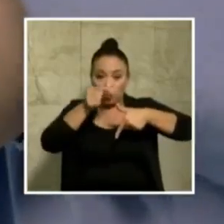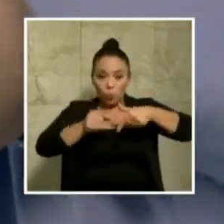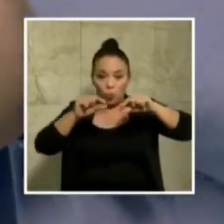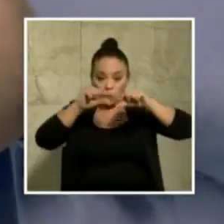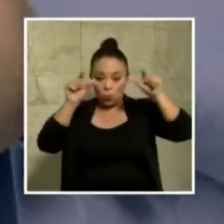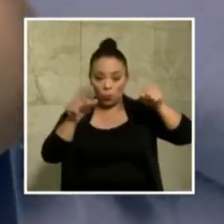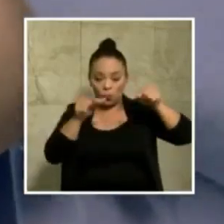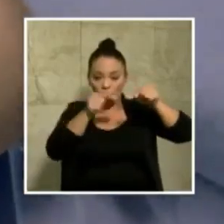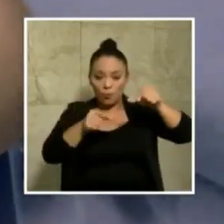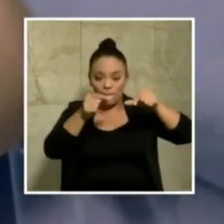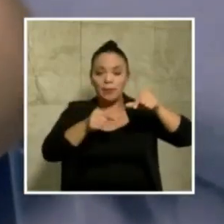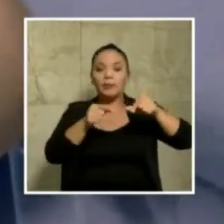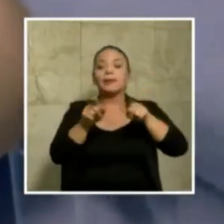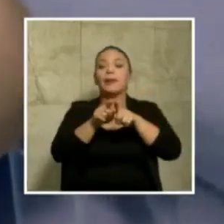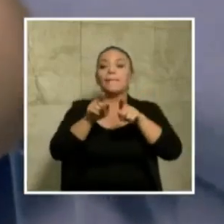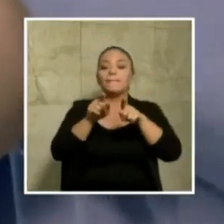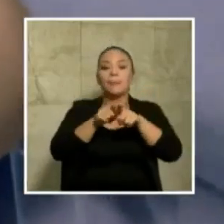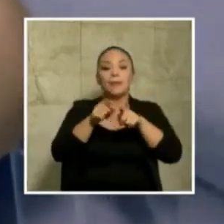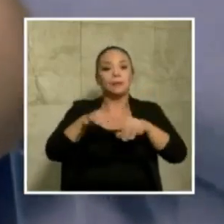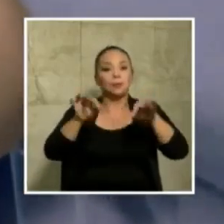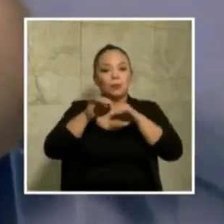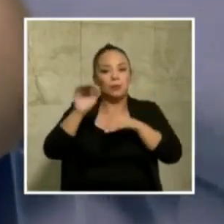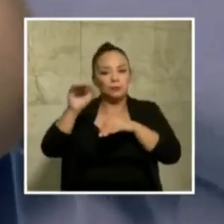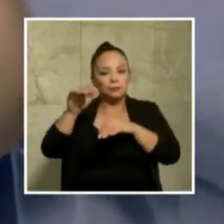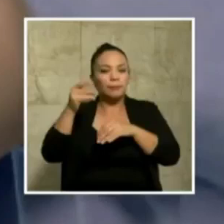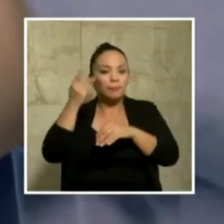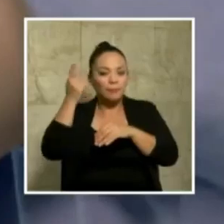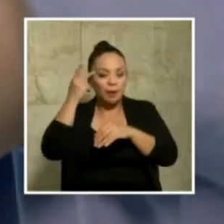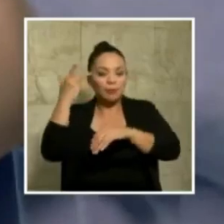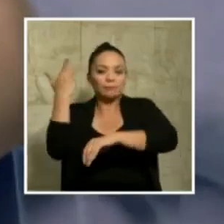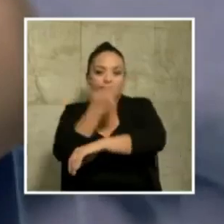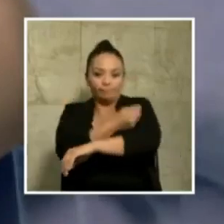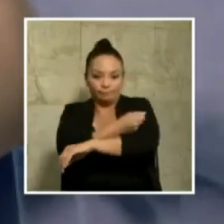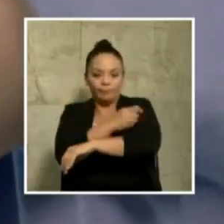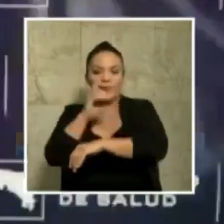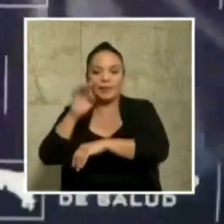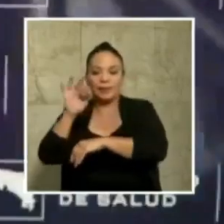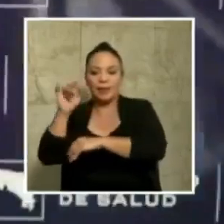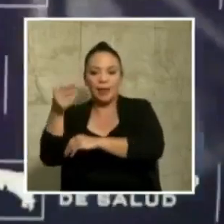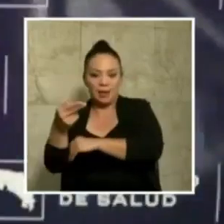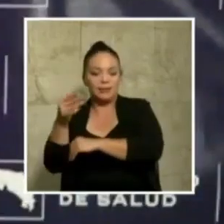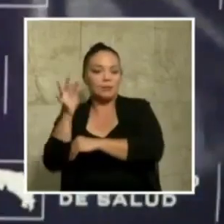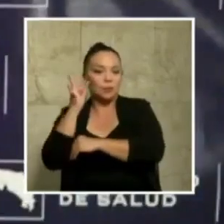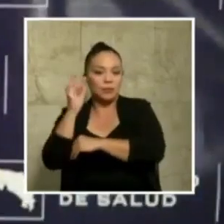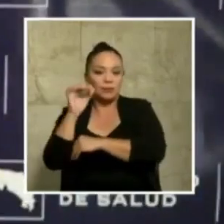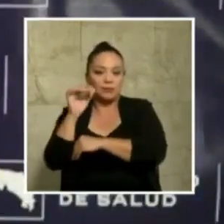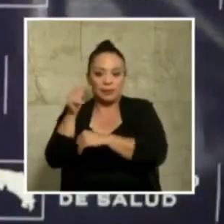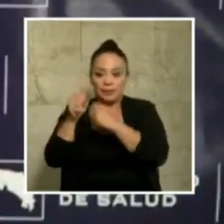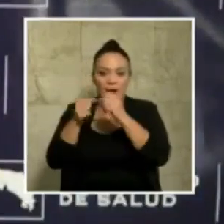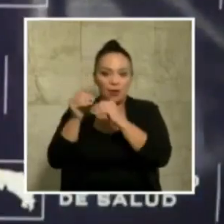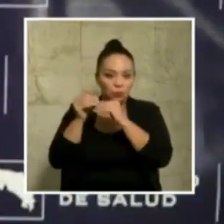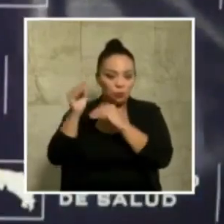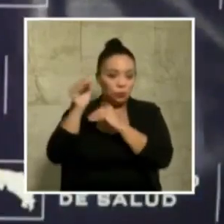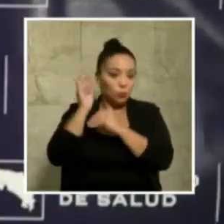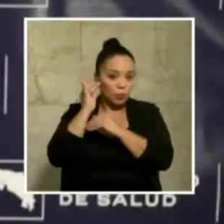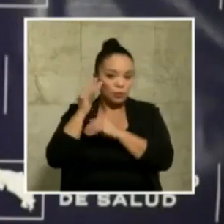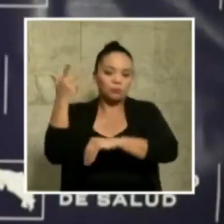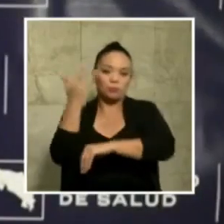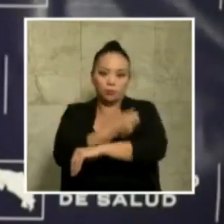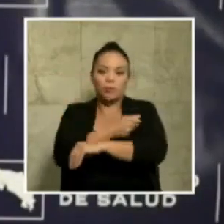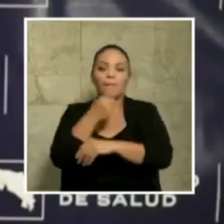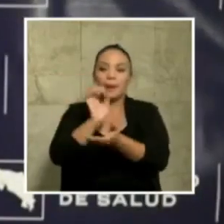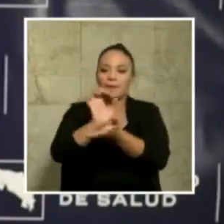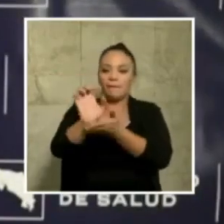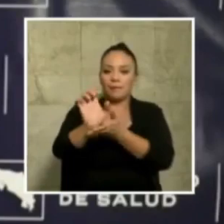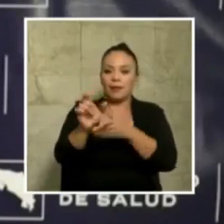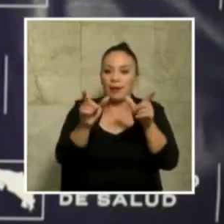a los padres vacunar a las niñas contra el BPH cuando cumplan 10 años. Esta intervención es la más eficaz para prevenir el cáncer de